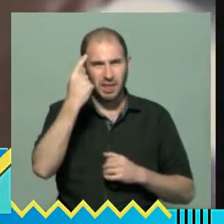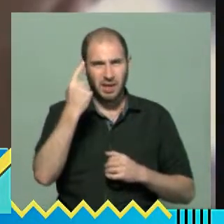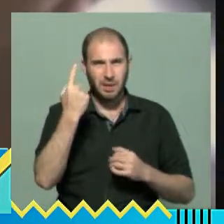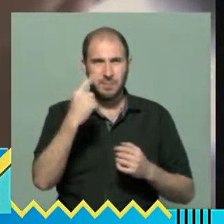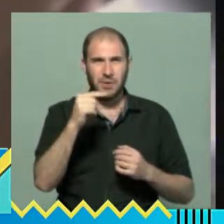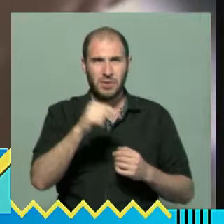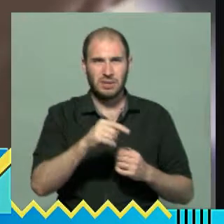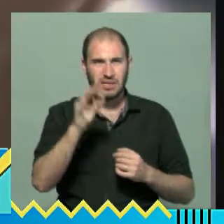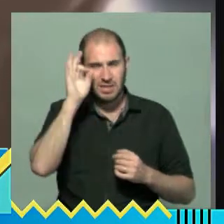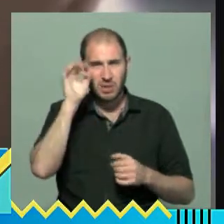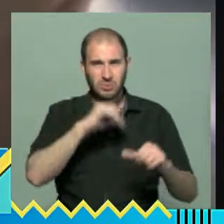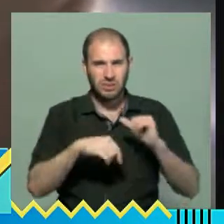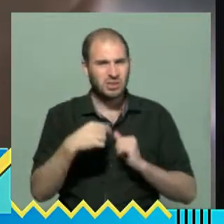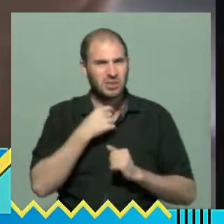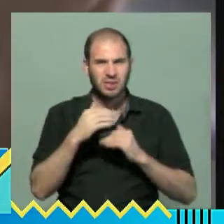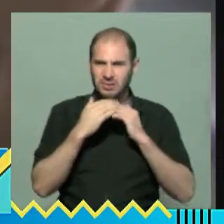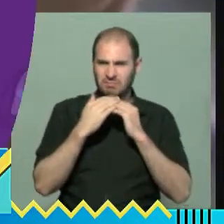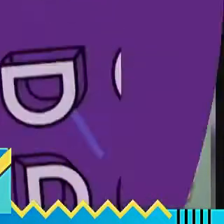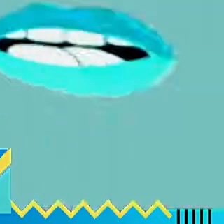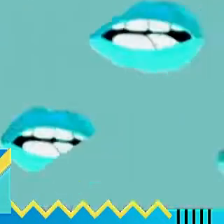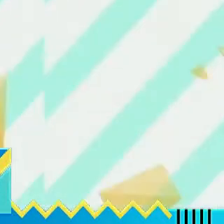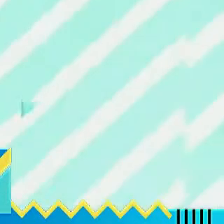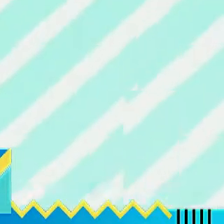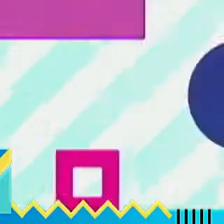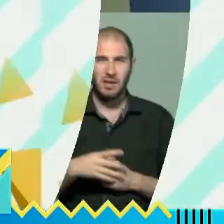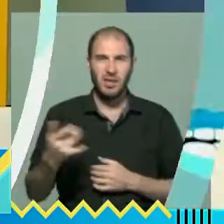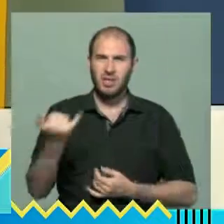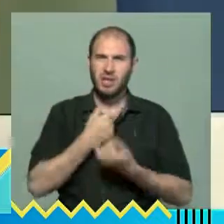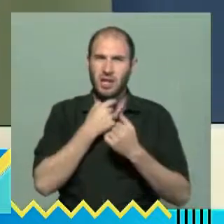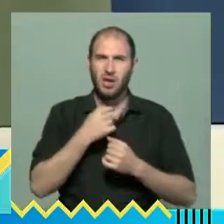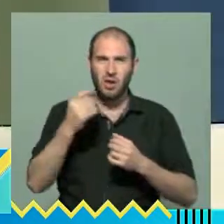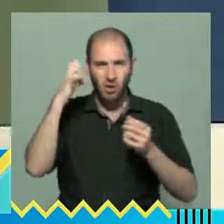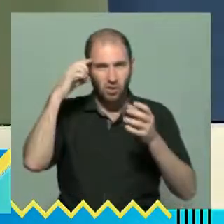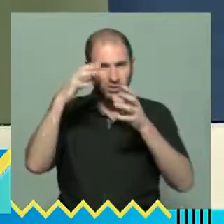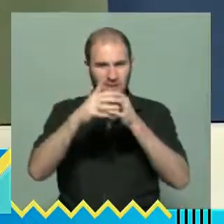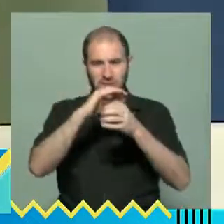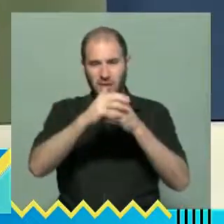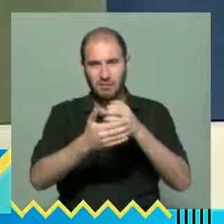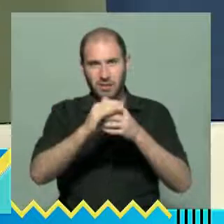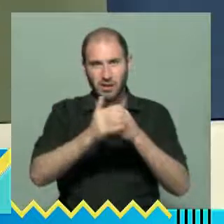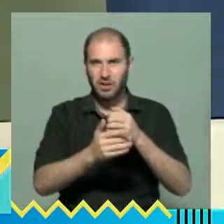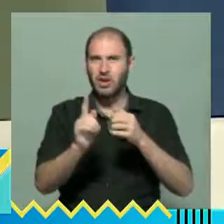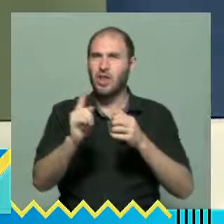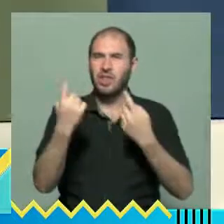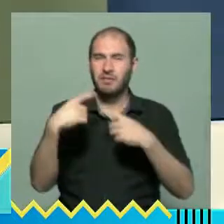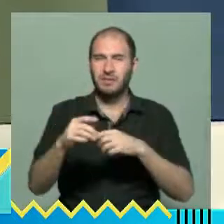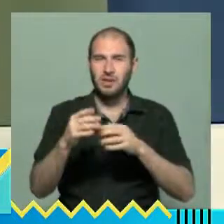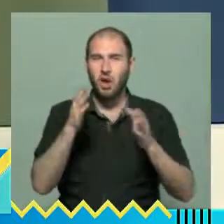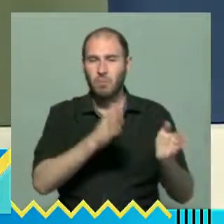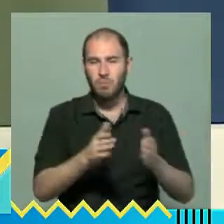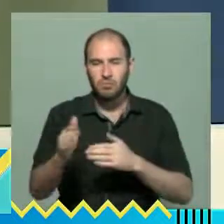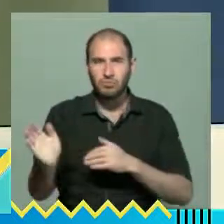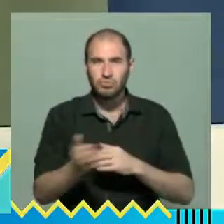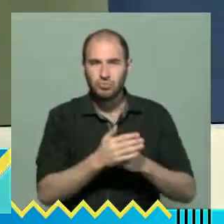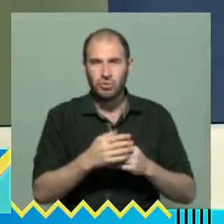esta no era la neurociencia que yo quería escuchar. Yo quería que me hablaran de la corteza del lóbulo frontal, claro, no de cómo poner en fase todos los